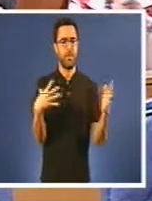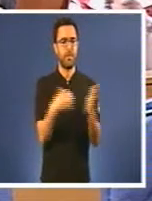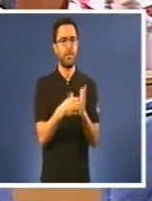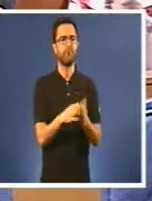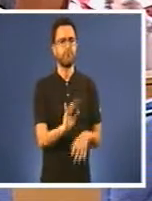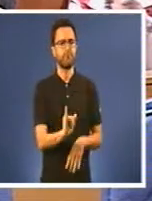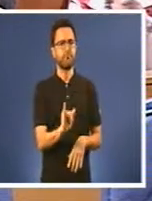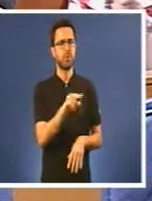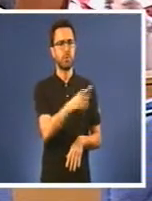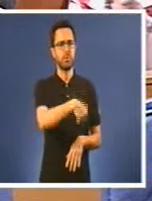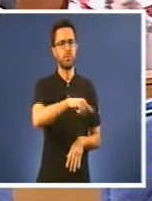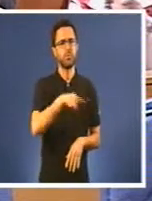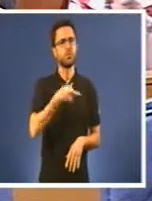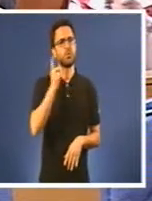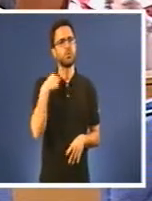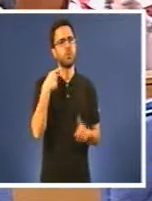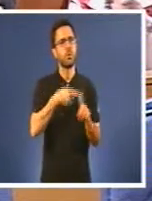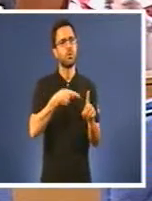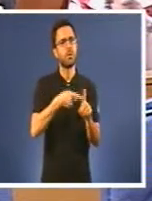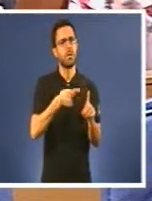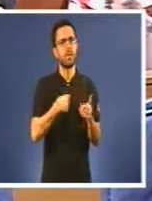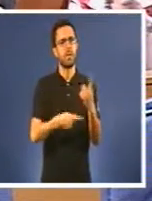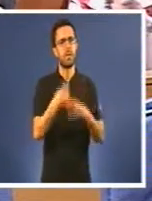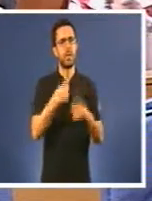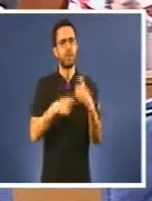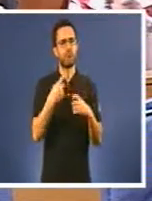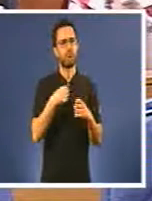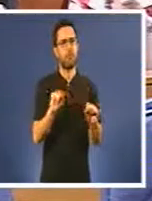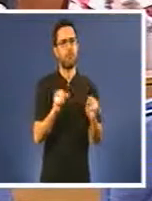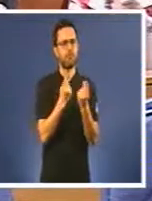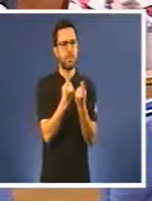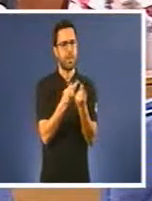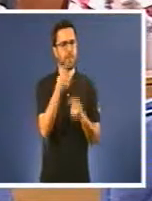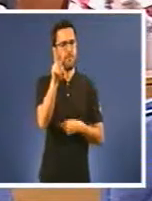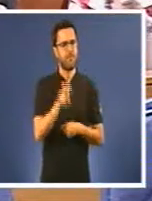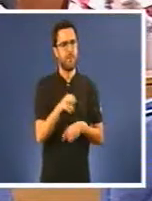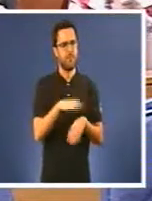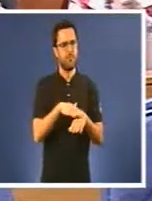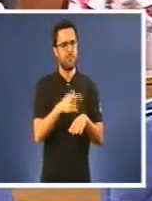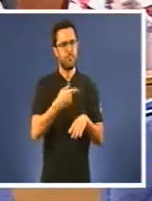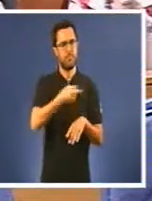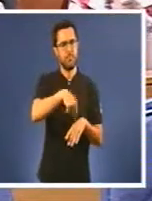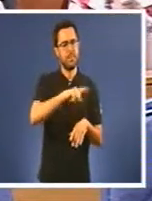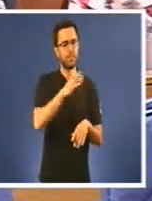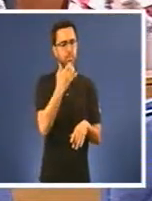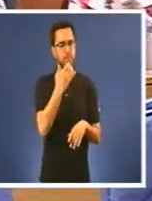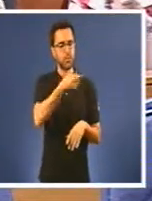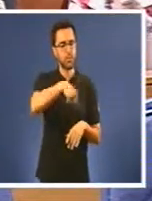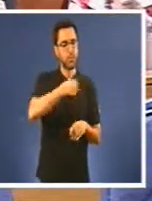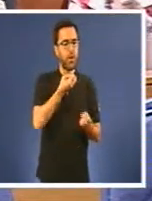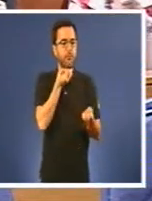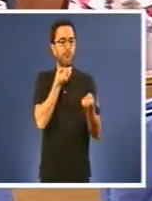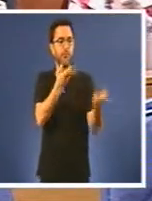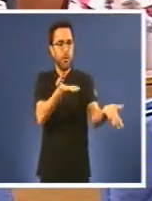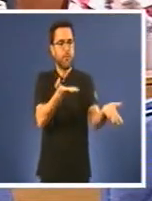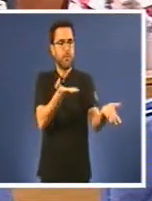utilizan os datos que a vostedes lles interesan, non os que son os oficiales e os que son os válidos para un xulgado. Se vostedes informaran, saberían que dende